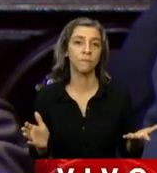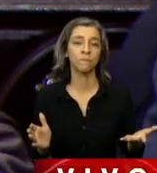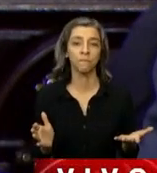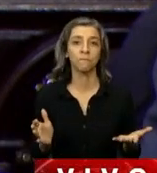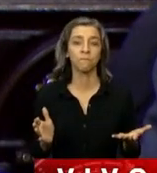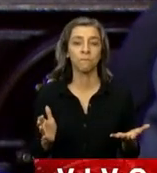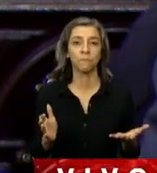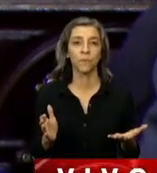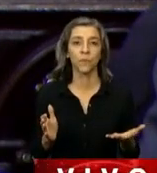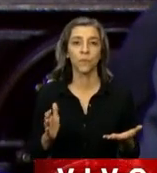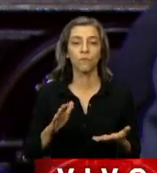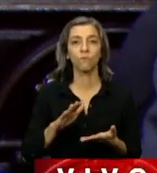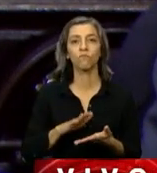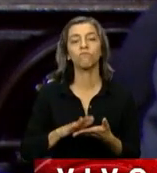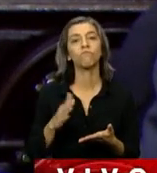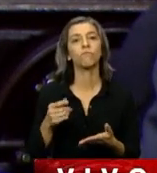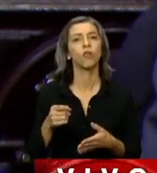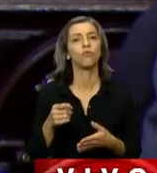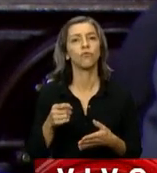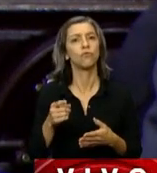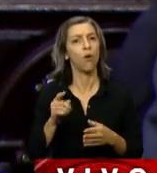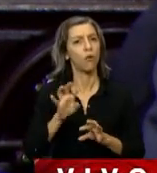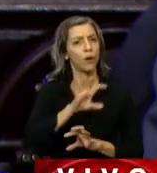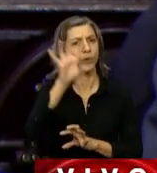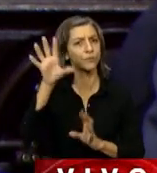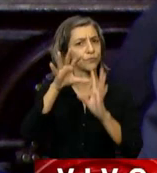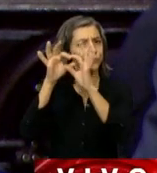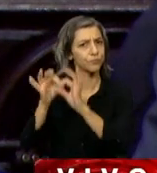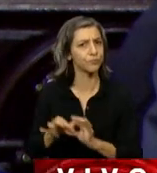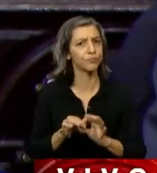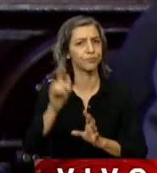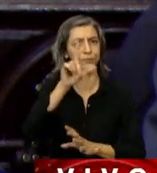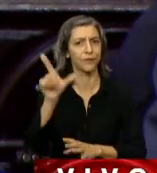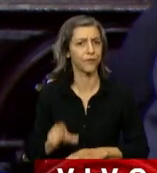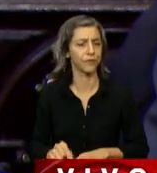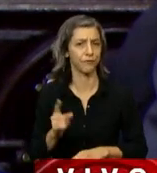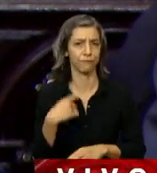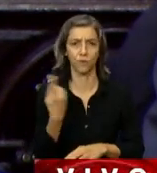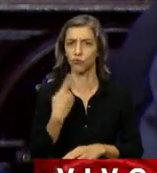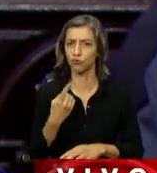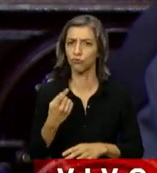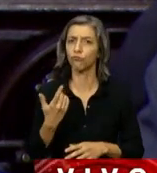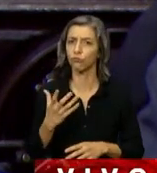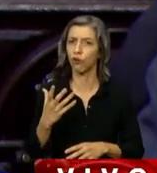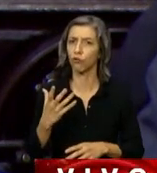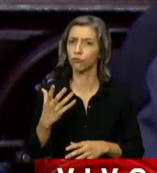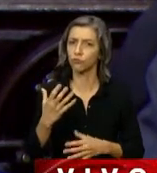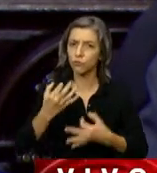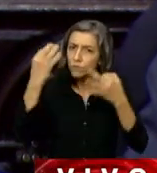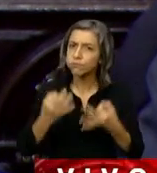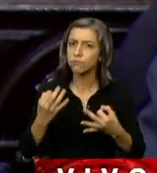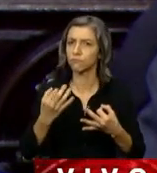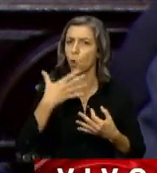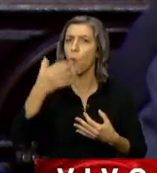que respecto del fortalecimiento del federalismo tenemos enormes falencias. No creo que sea